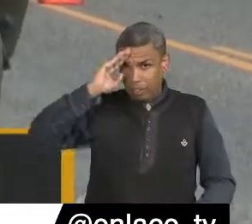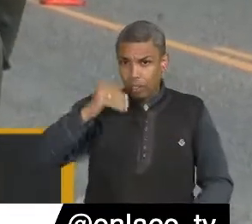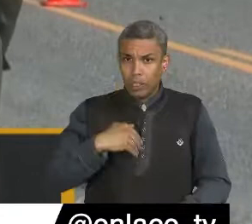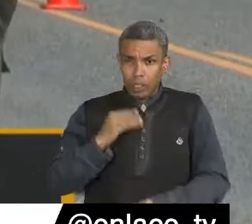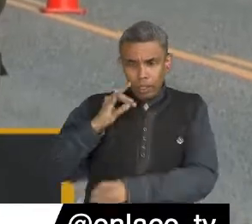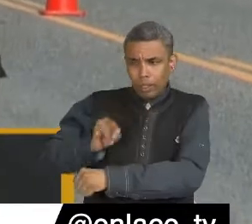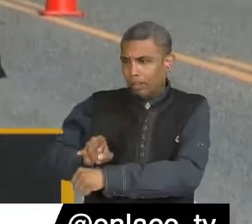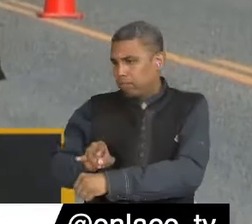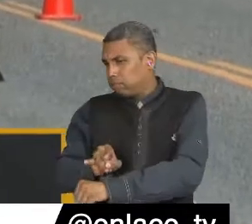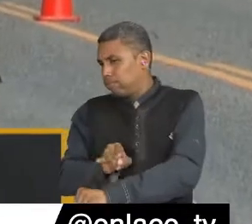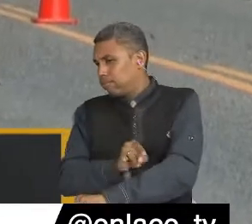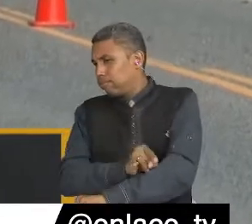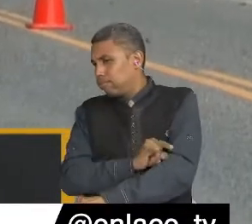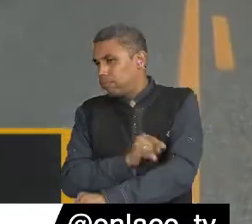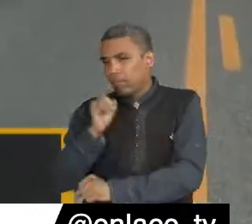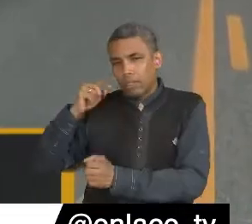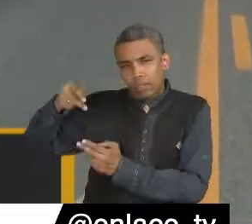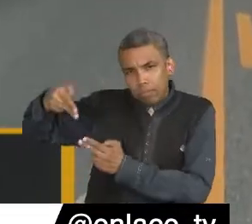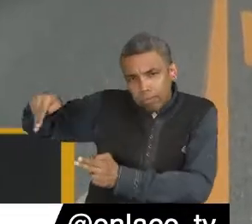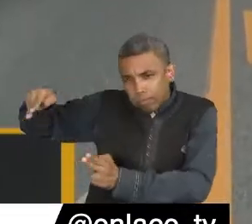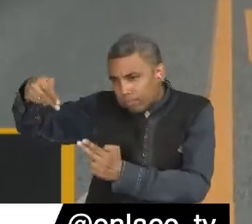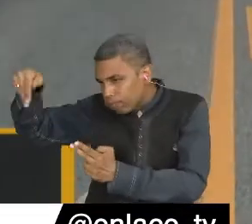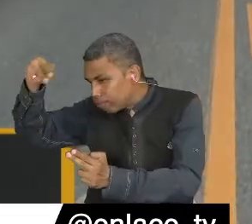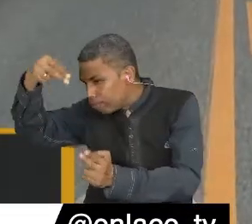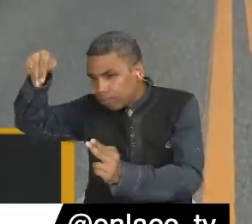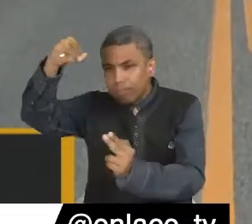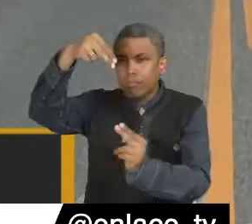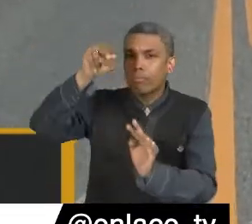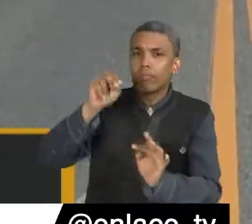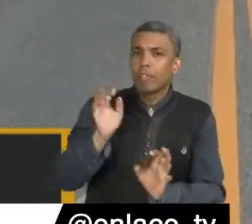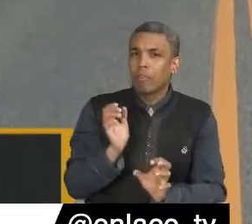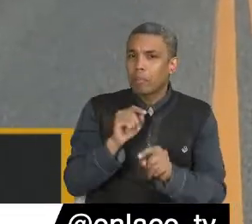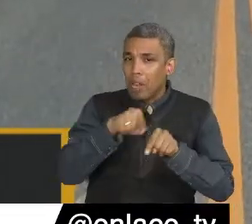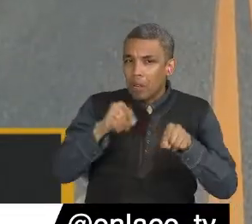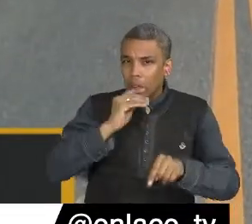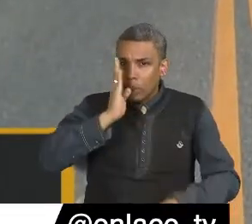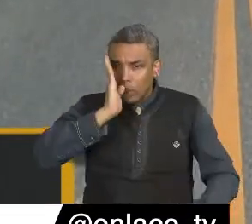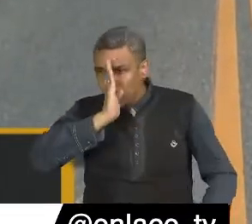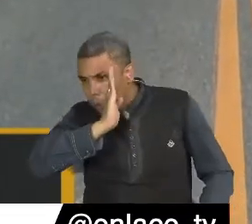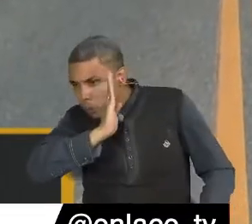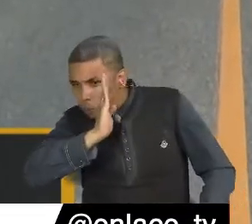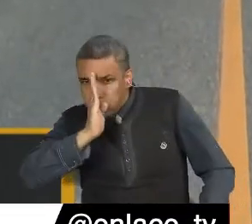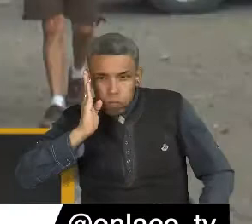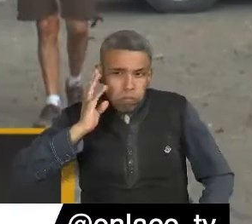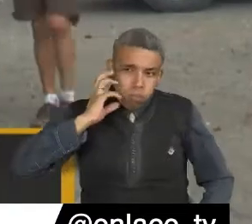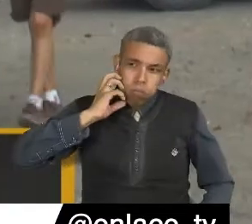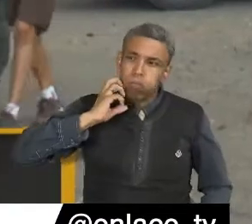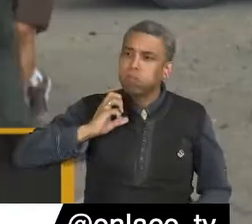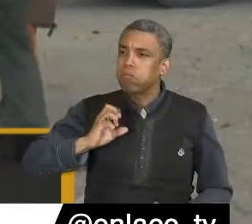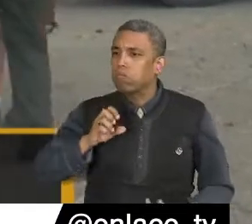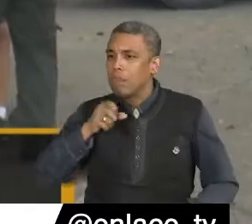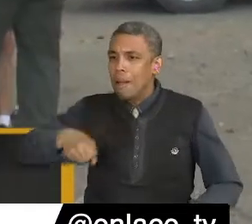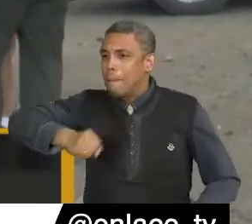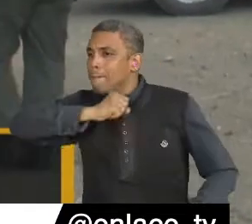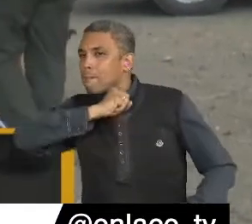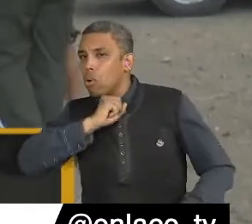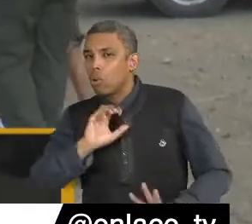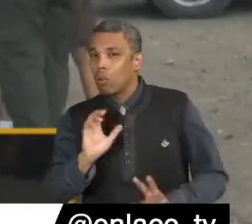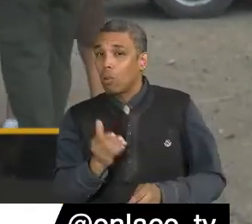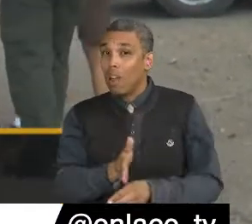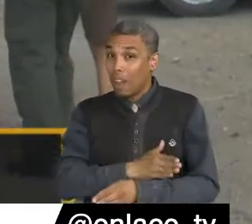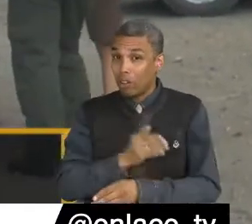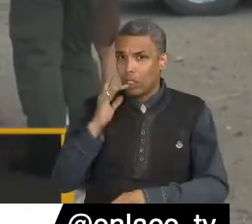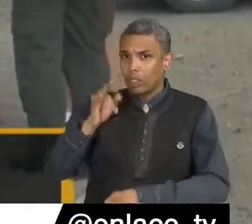de interés turístico a fin de prevenir algunas posibles acciones delincuenciales. Todo eso es para generar una Semana Santa segura y en